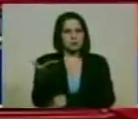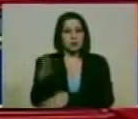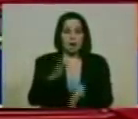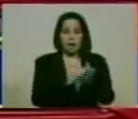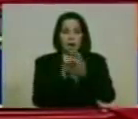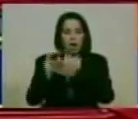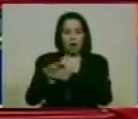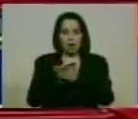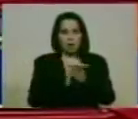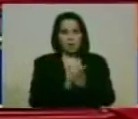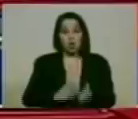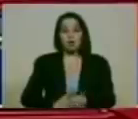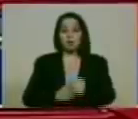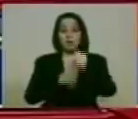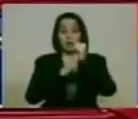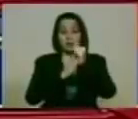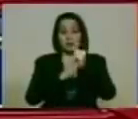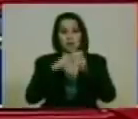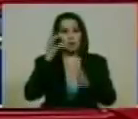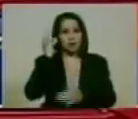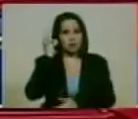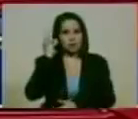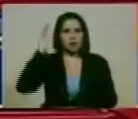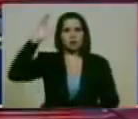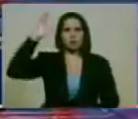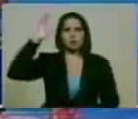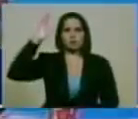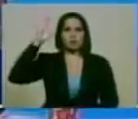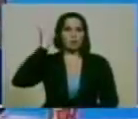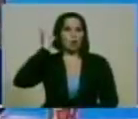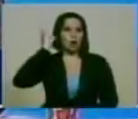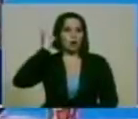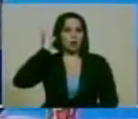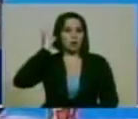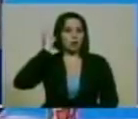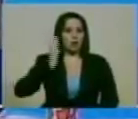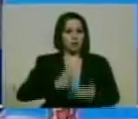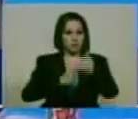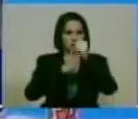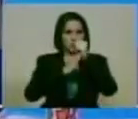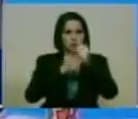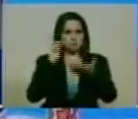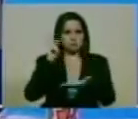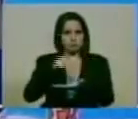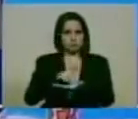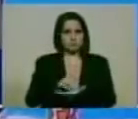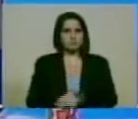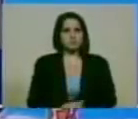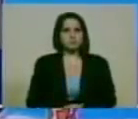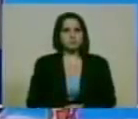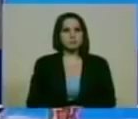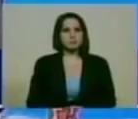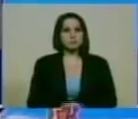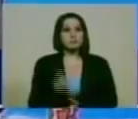compañeras lideresas, levanten la mano las lideresas presentes.